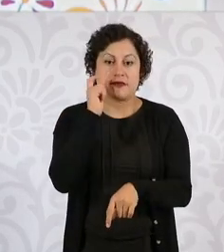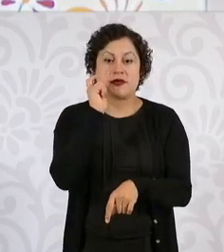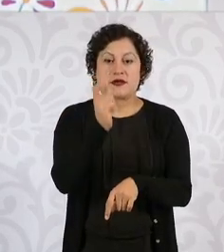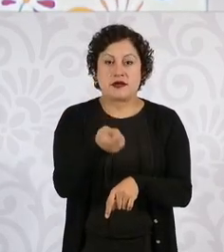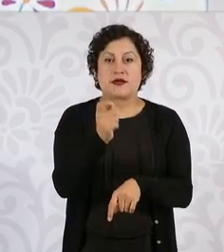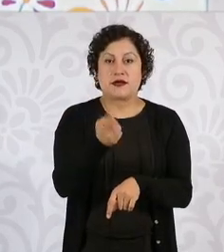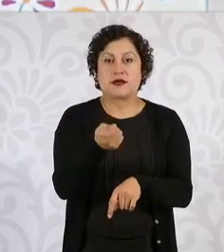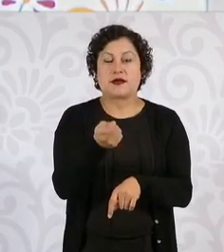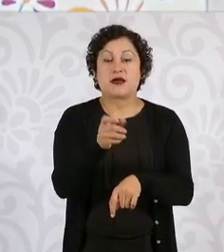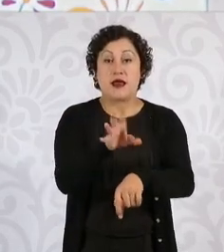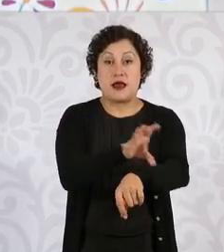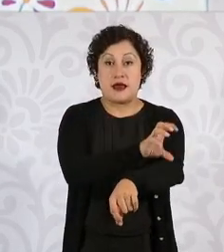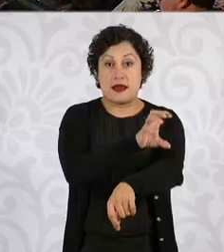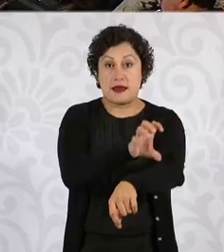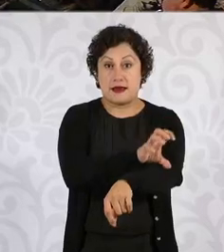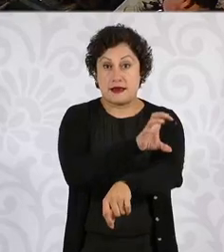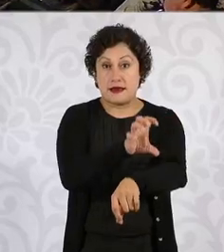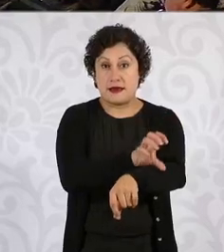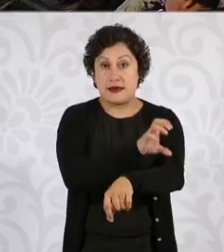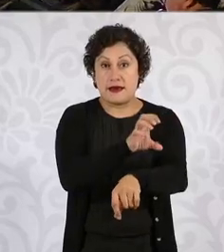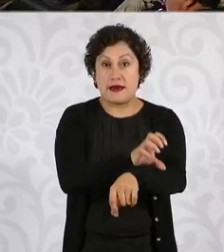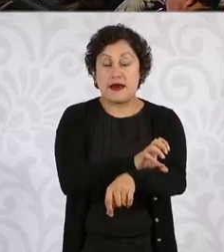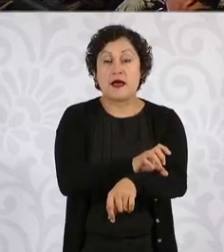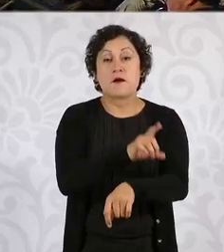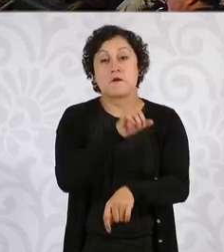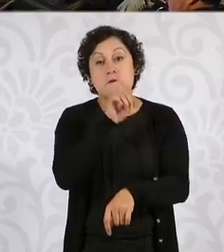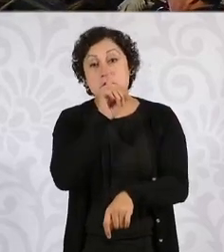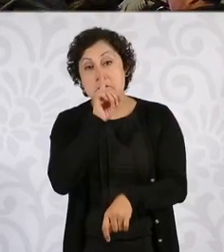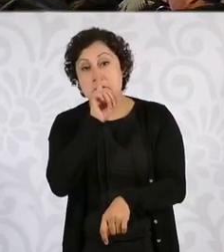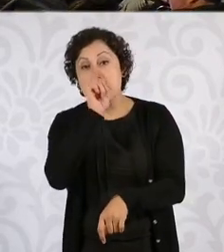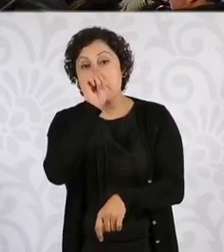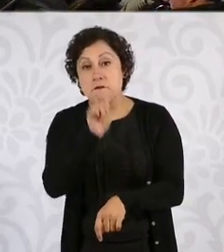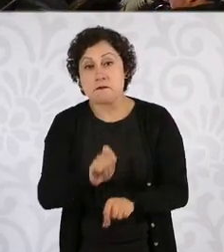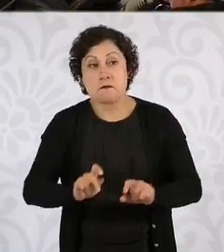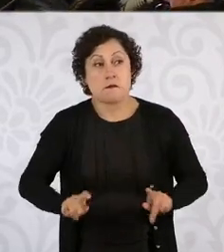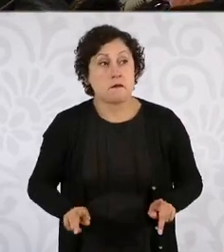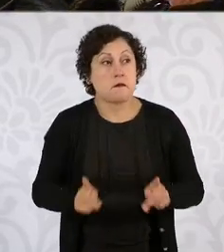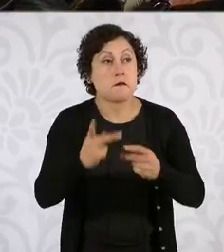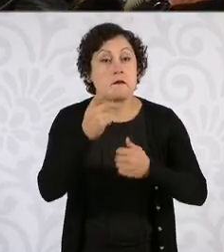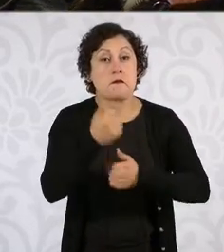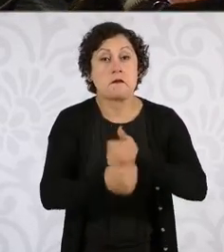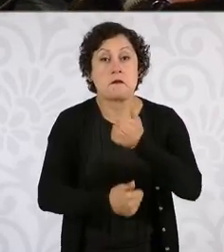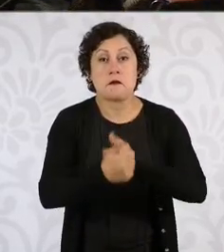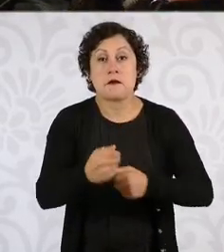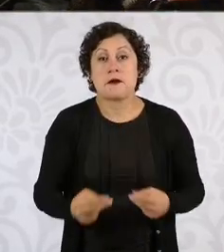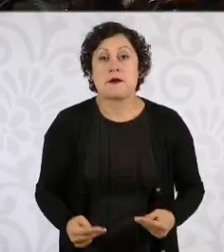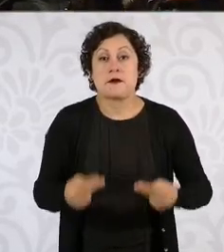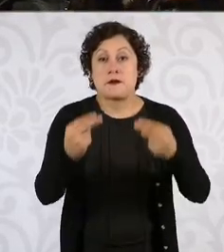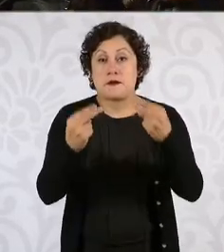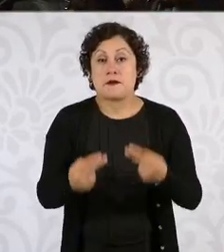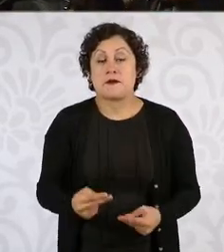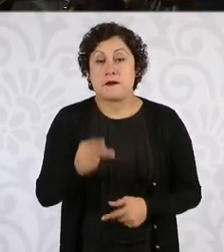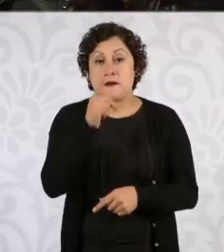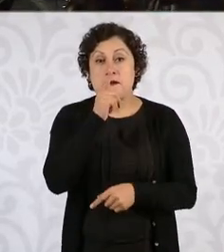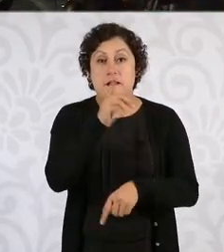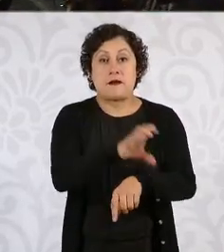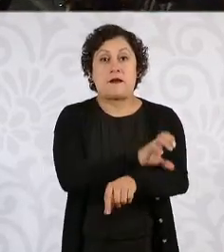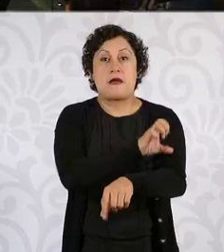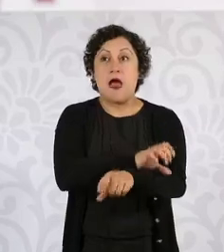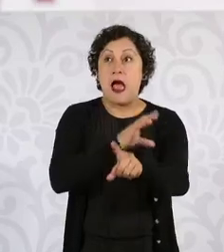porque tampoco crean que hay un mercado eléctrico. Lo que se quedaron fueron las sociedades de